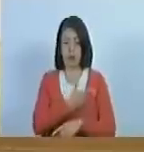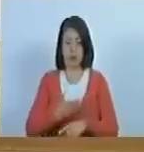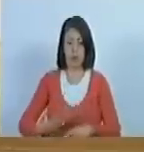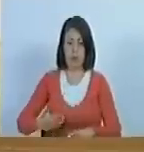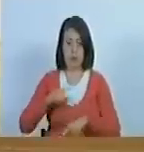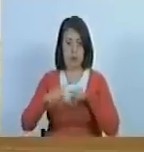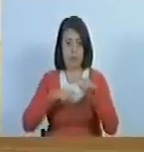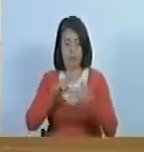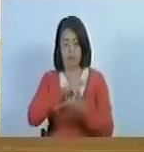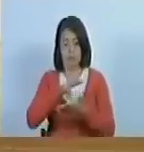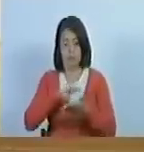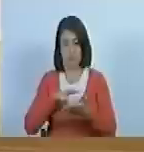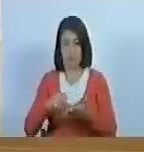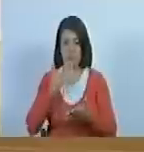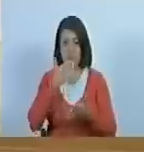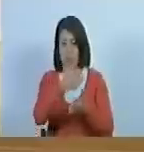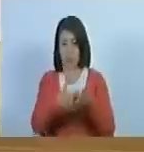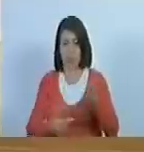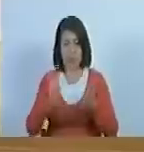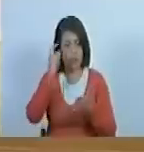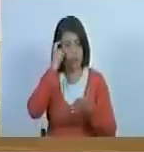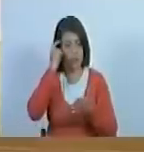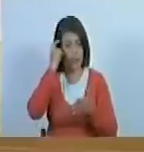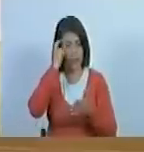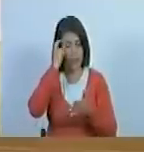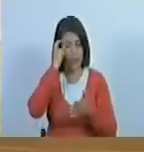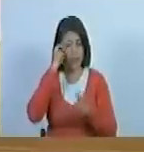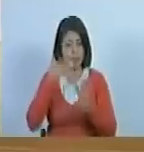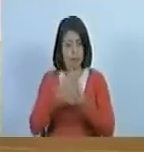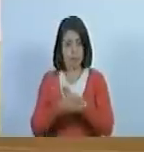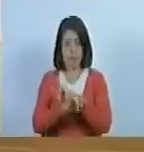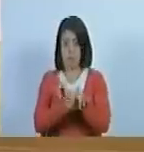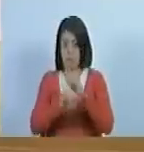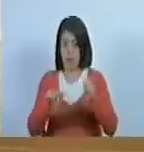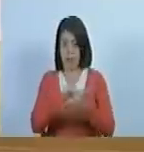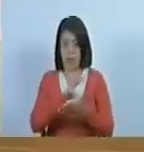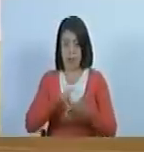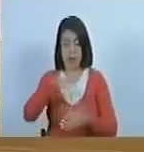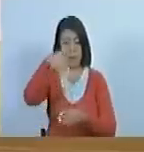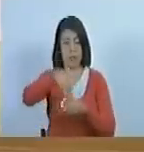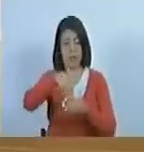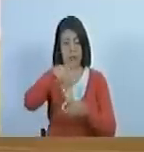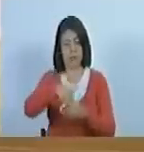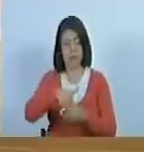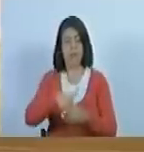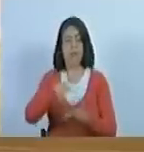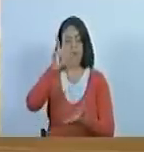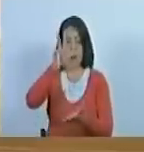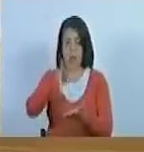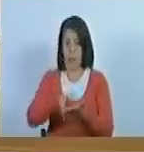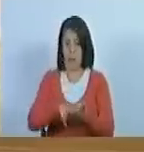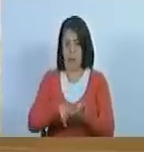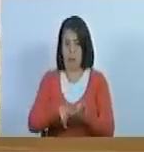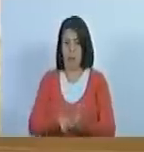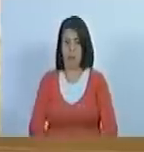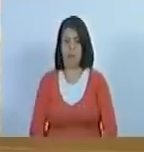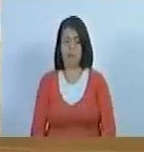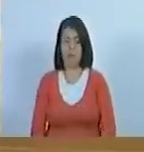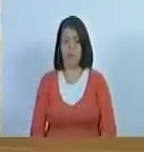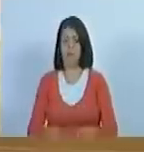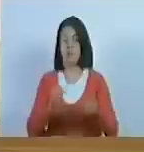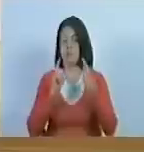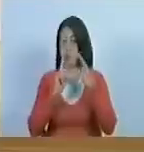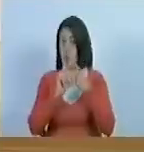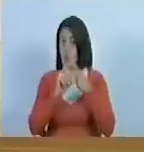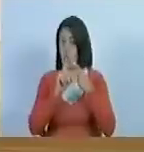presidente ordenó dar lectura a la propuesta del orden del día, la cual, una vez leída y sometida a votación, resultó aprobada. Punto